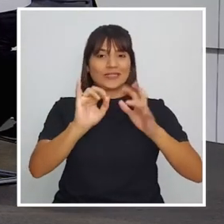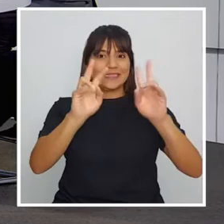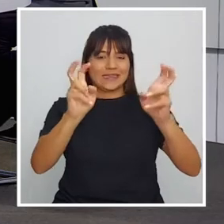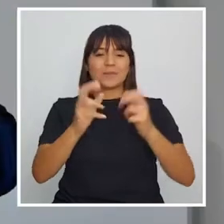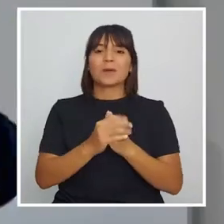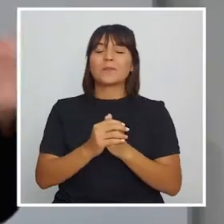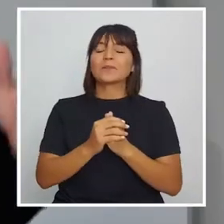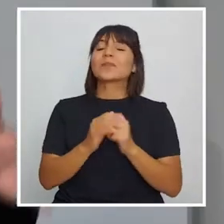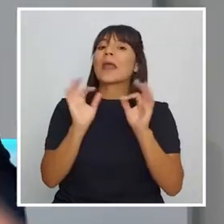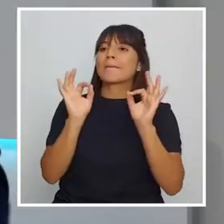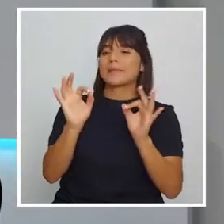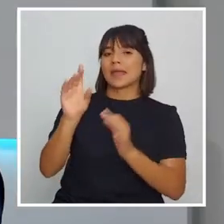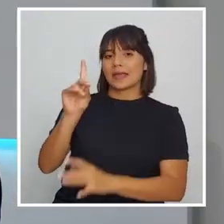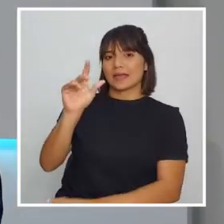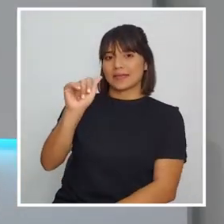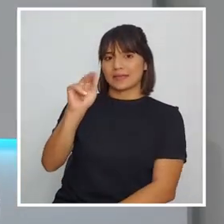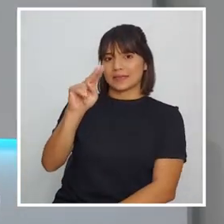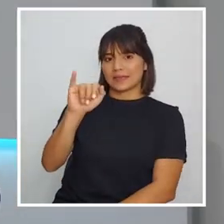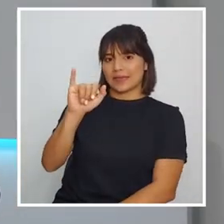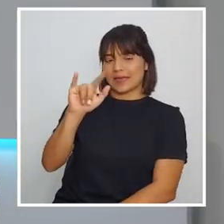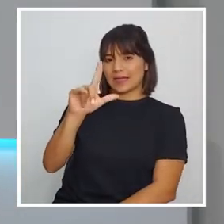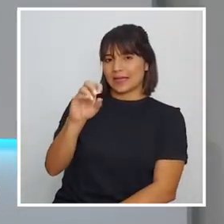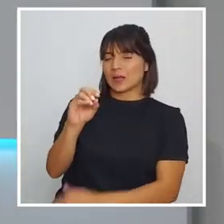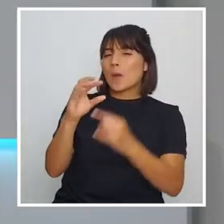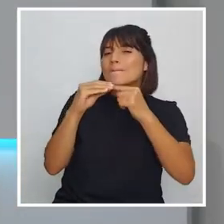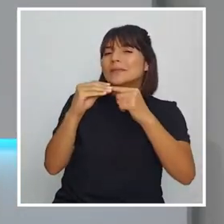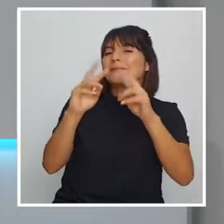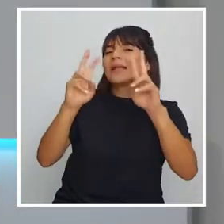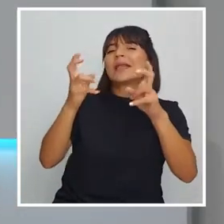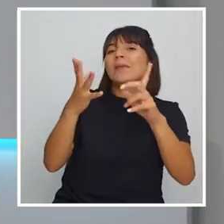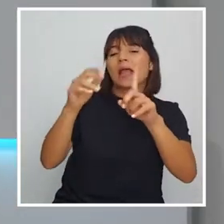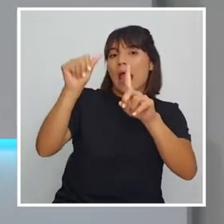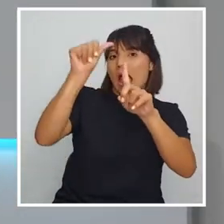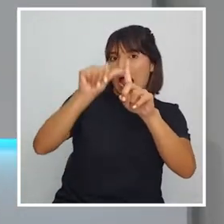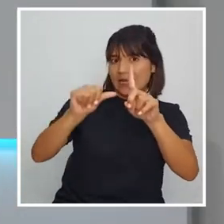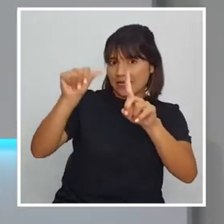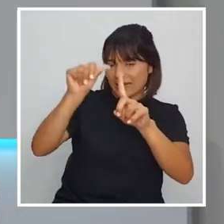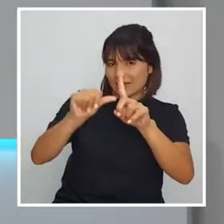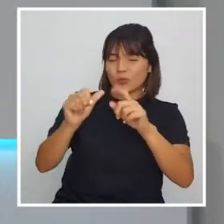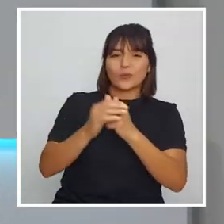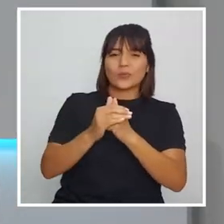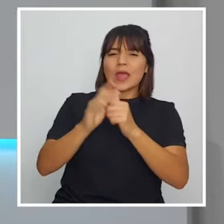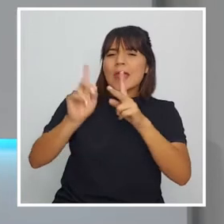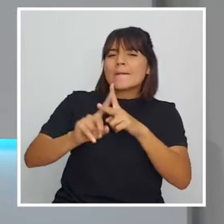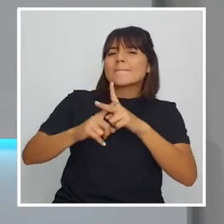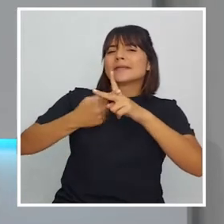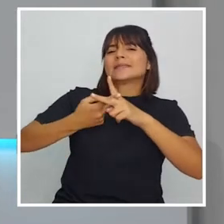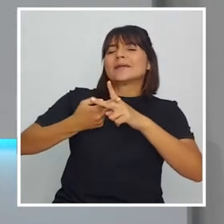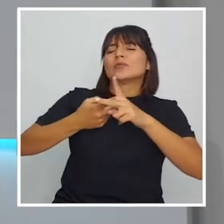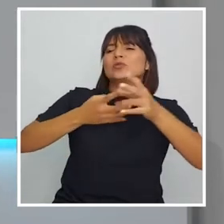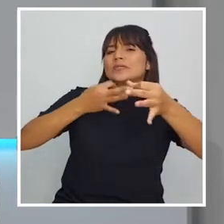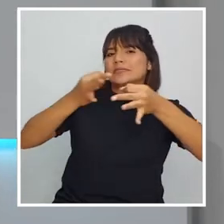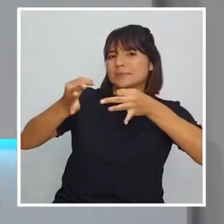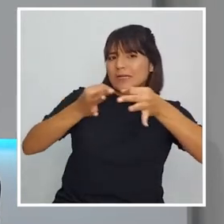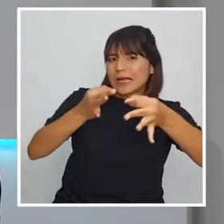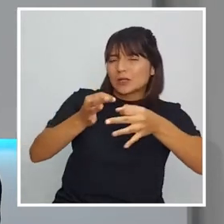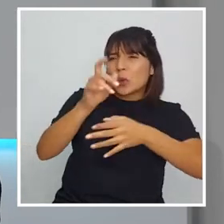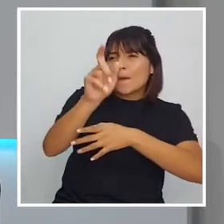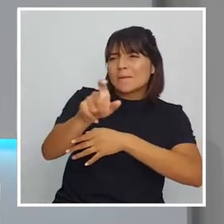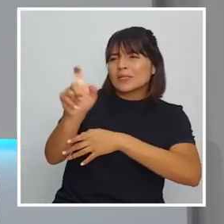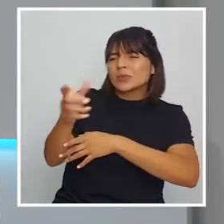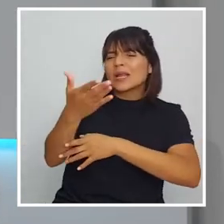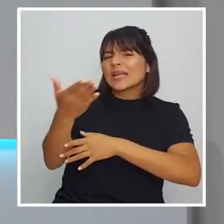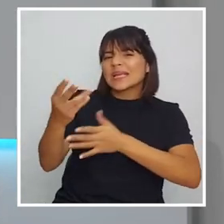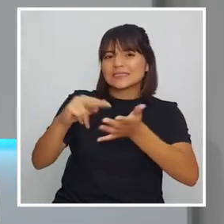don Danilo, el tema principal es el aguinaldo. Empecemos por explicar a las personas qué es el